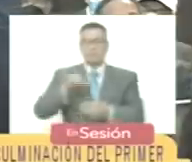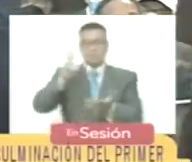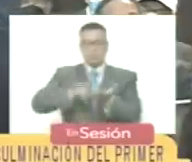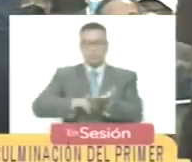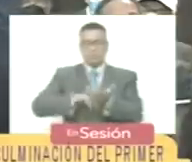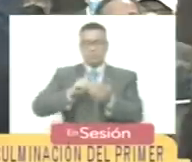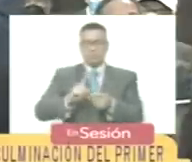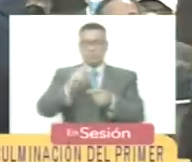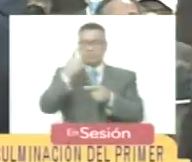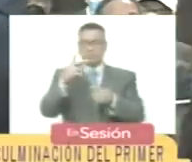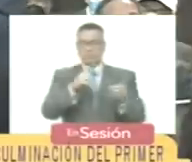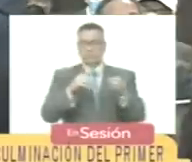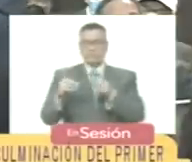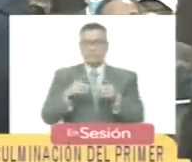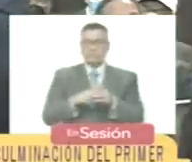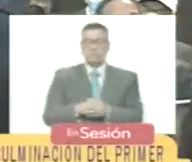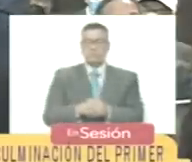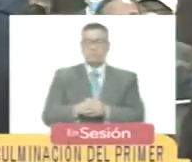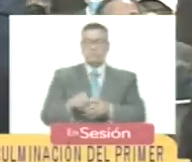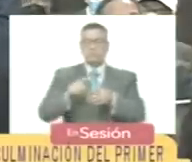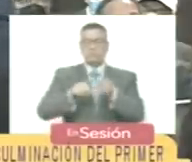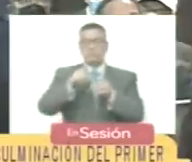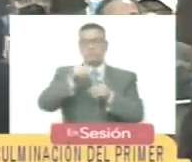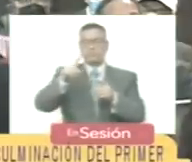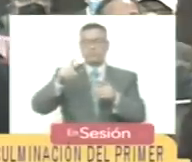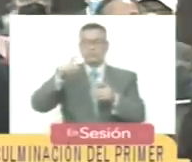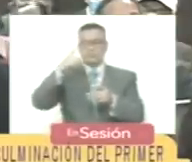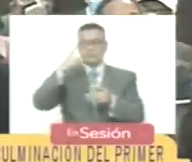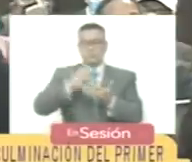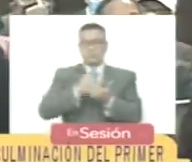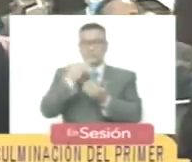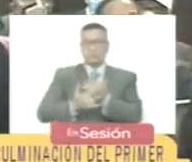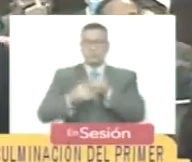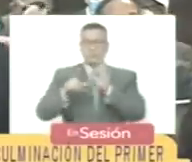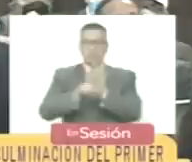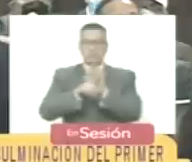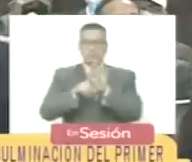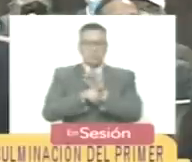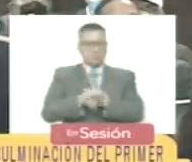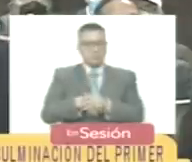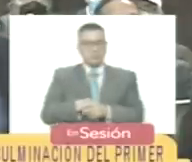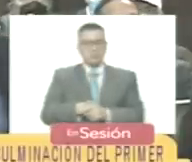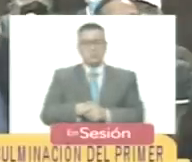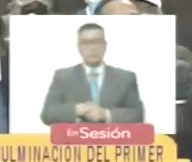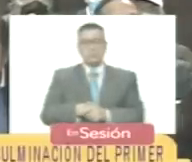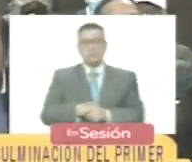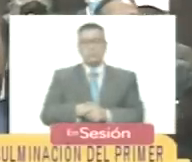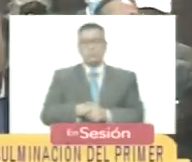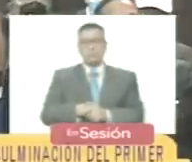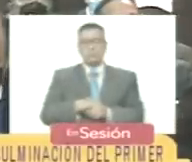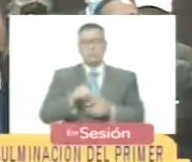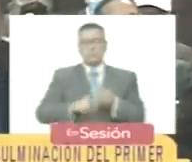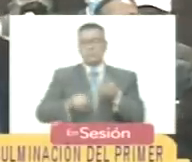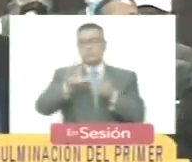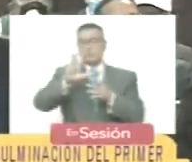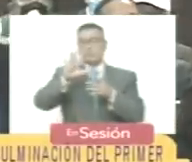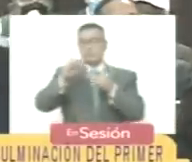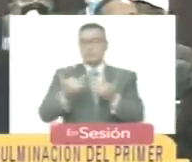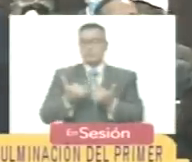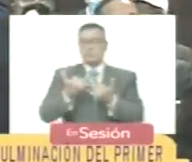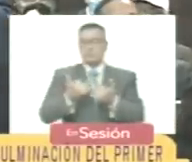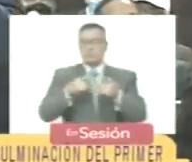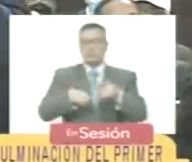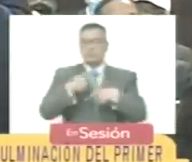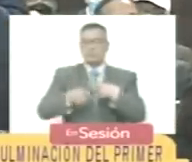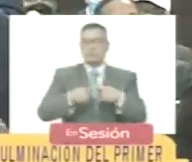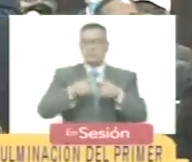aprobamos en primera discusión 11 proyectos de ley, de los cuales 5 ya fueron remitidos